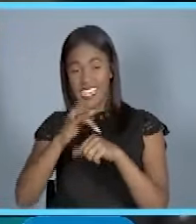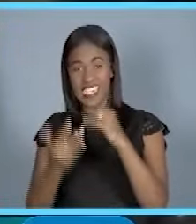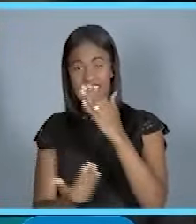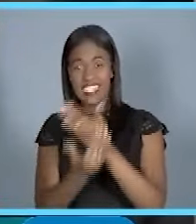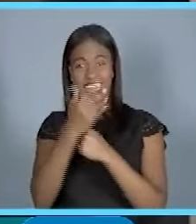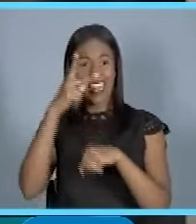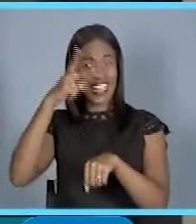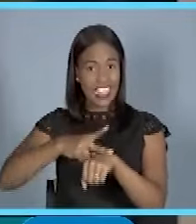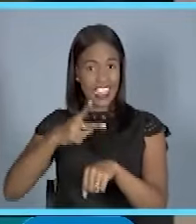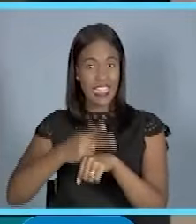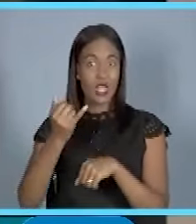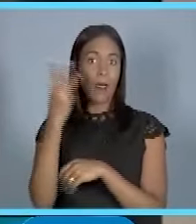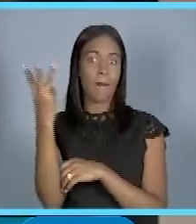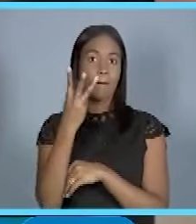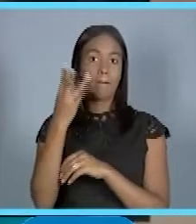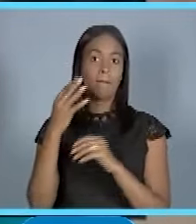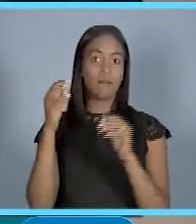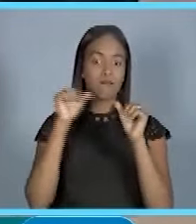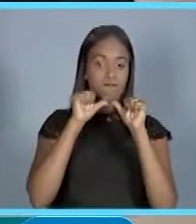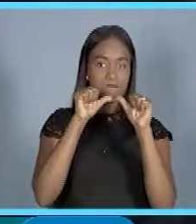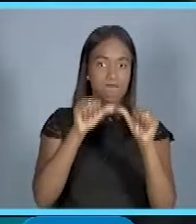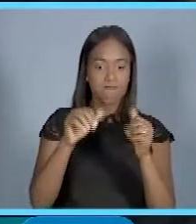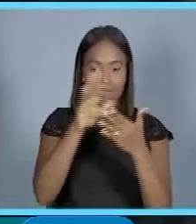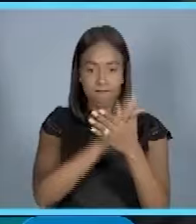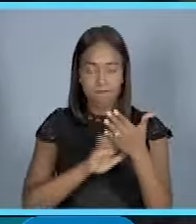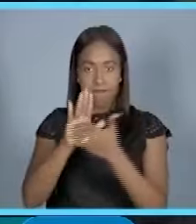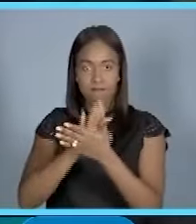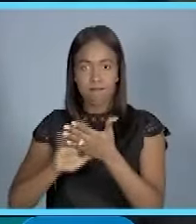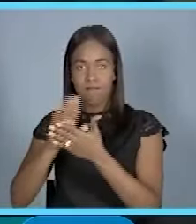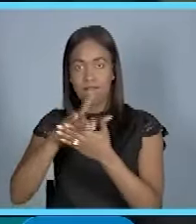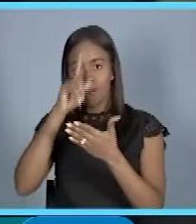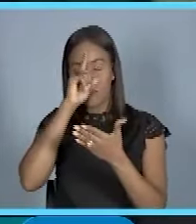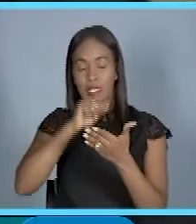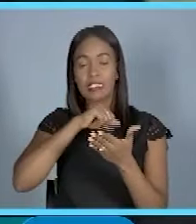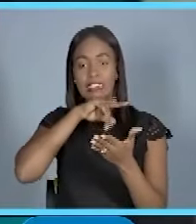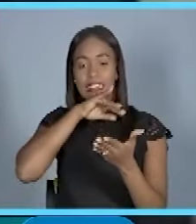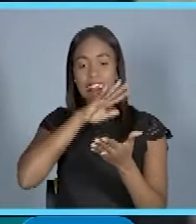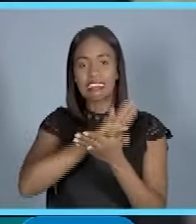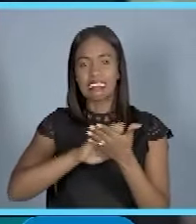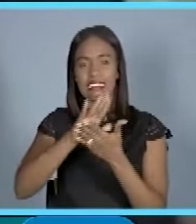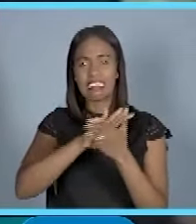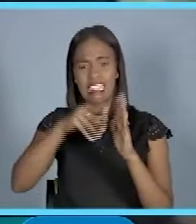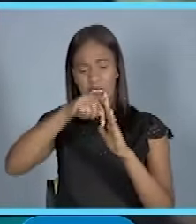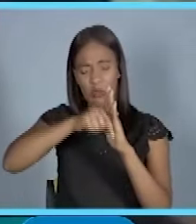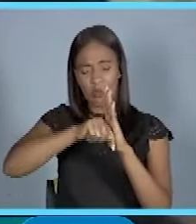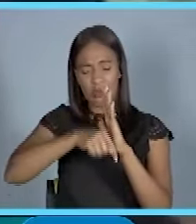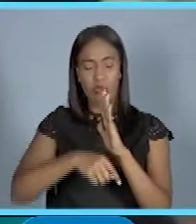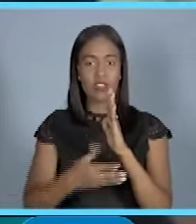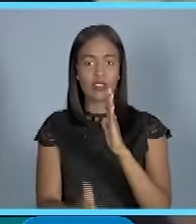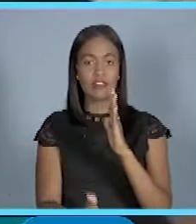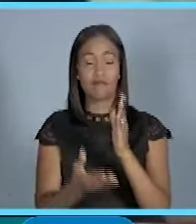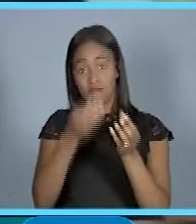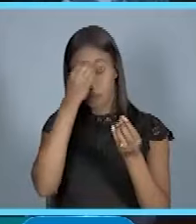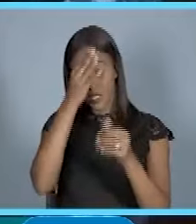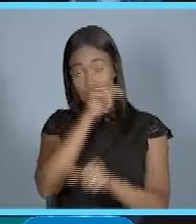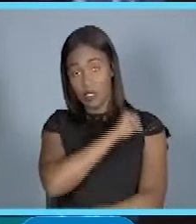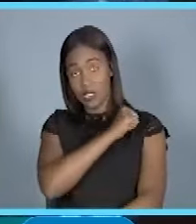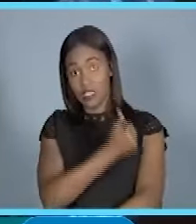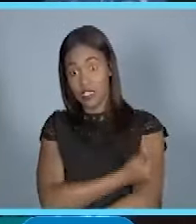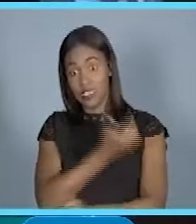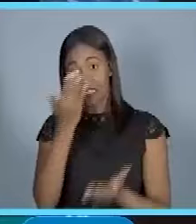de la tarde de este miércoles en una jornada de saneamiento para poder limpiar los pozos sépticos. Pues según las